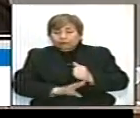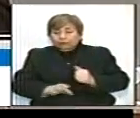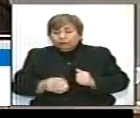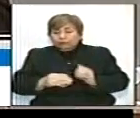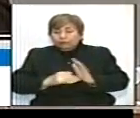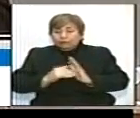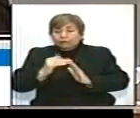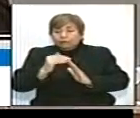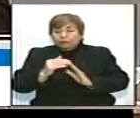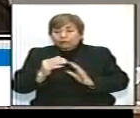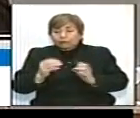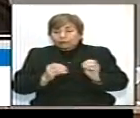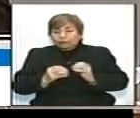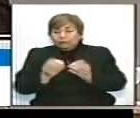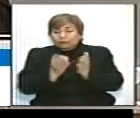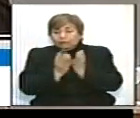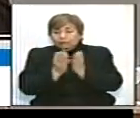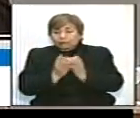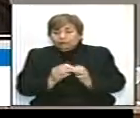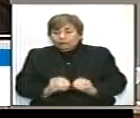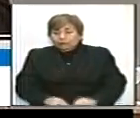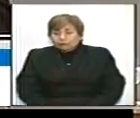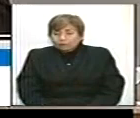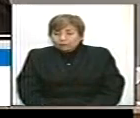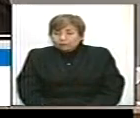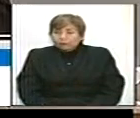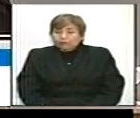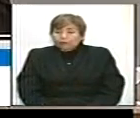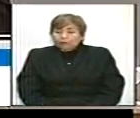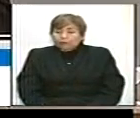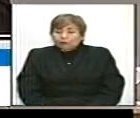Alto Desempeño Académico de la Región Apurímac,